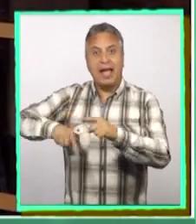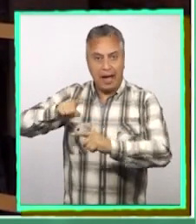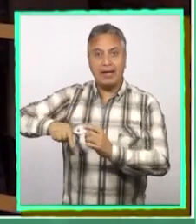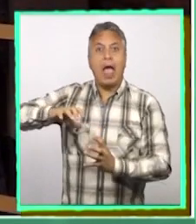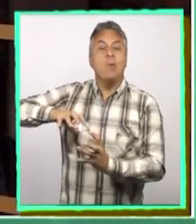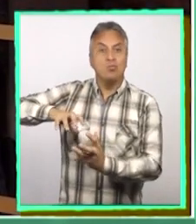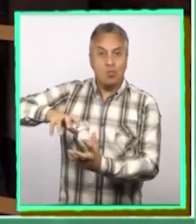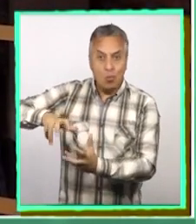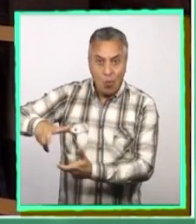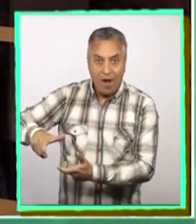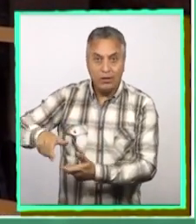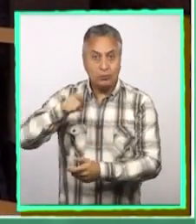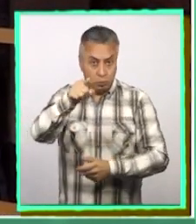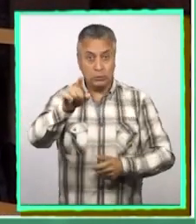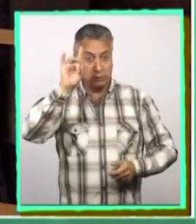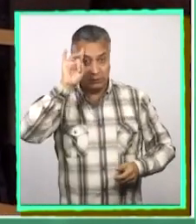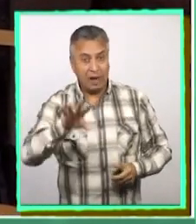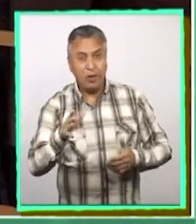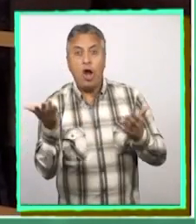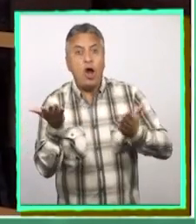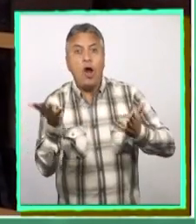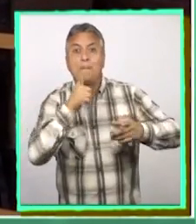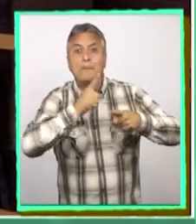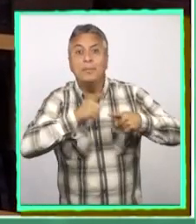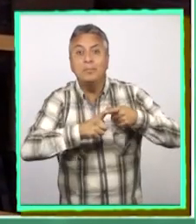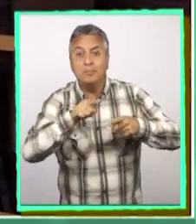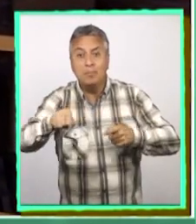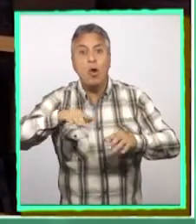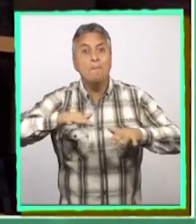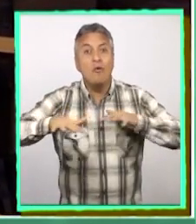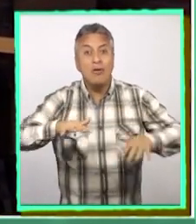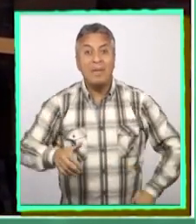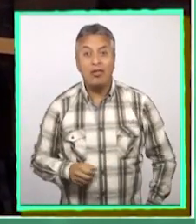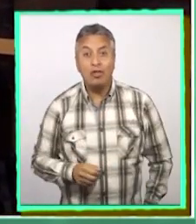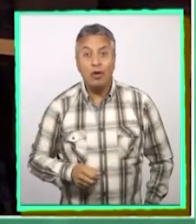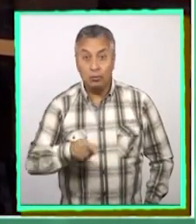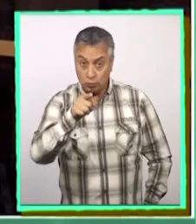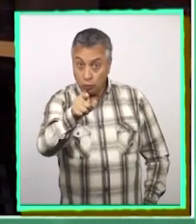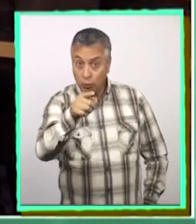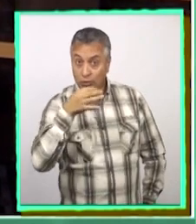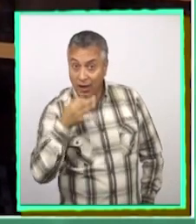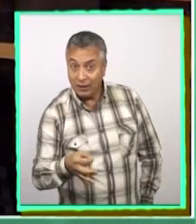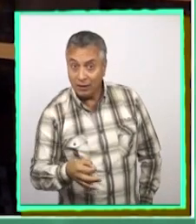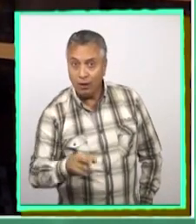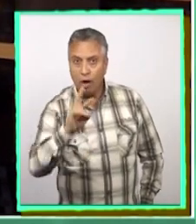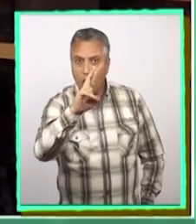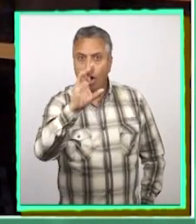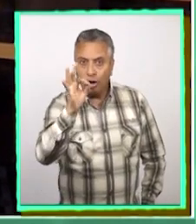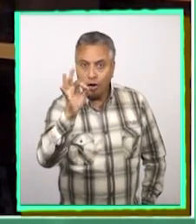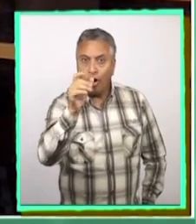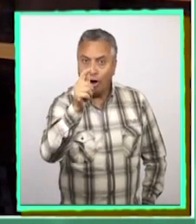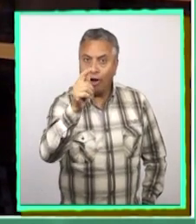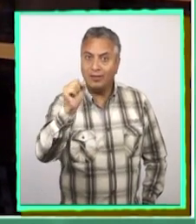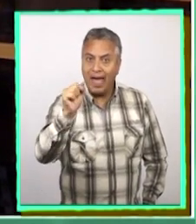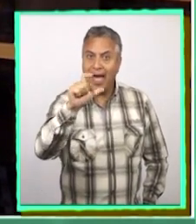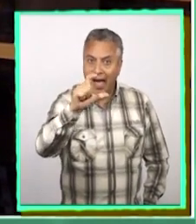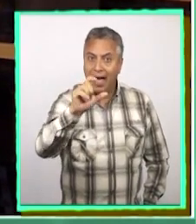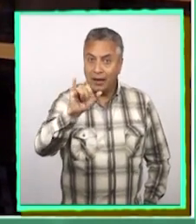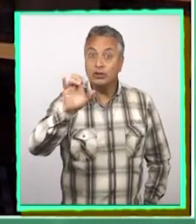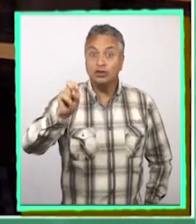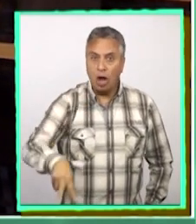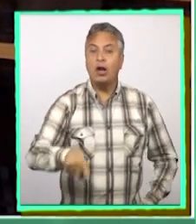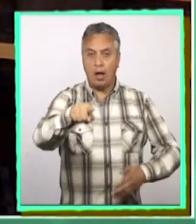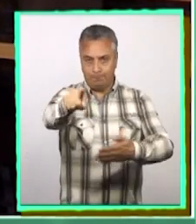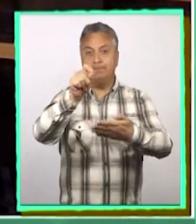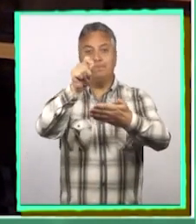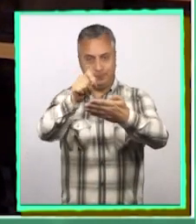esta forma. ¿Alguien sabe cómo se llama este movimiento? Si dijiste en tu casa rotación, estás en lo correcto.